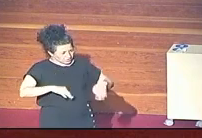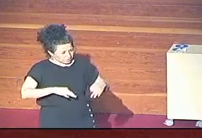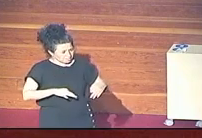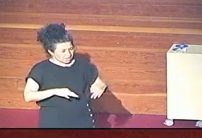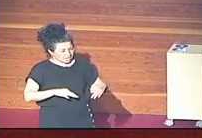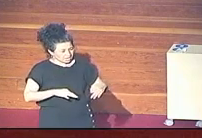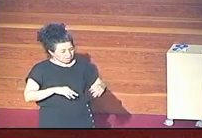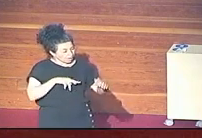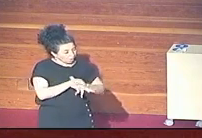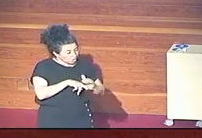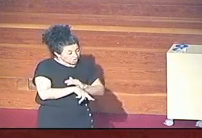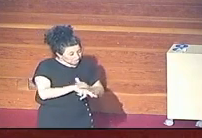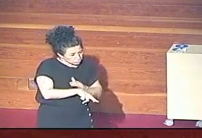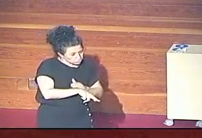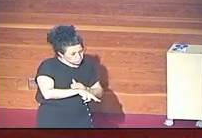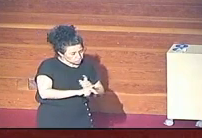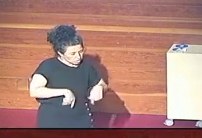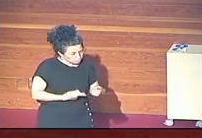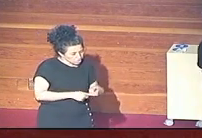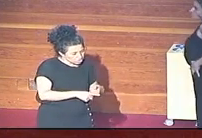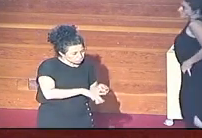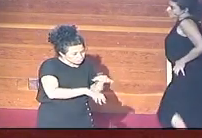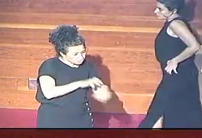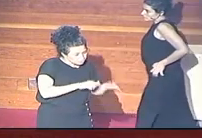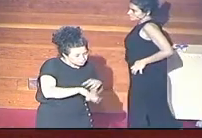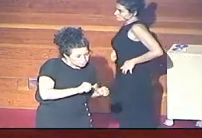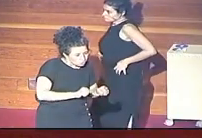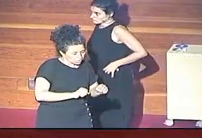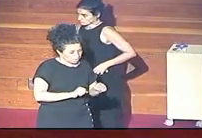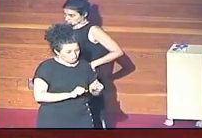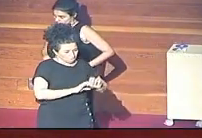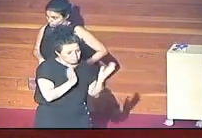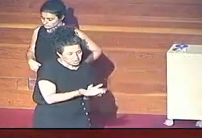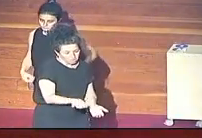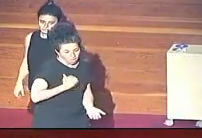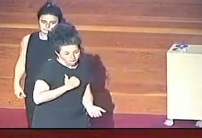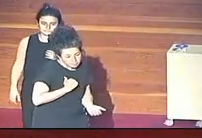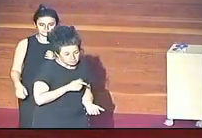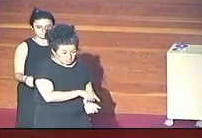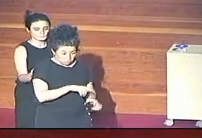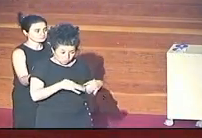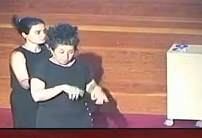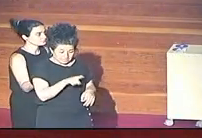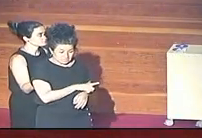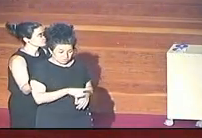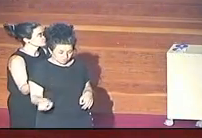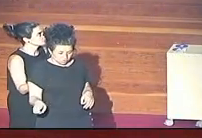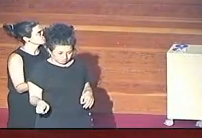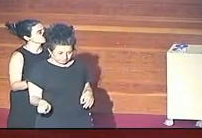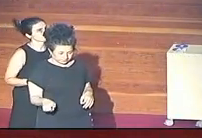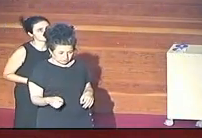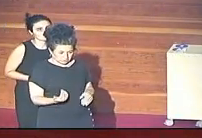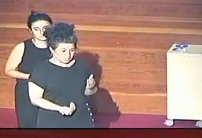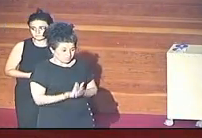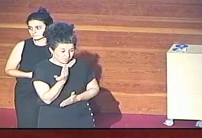explotar los recursos naturales y vivir a costa del planeta yo creo que esa es la pregunta que nos tendríamos que hacer cuando nos levantemos por la